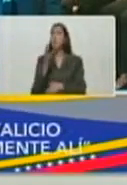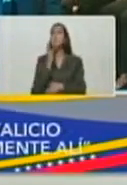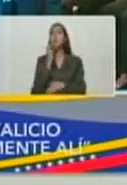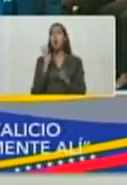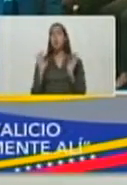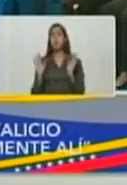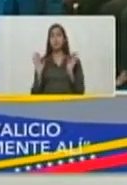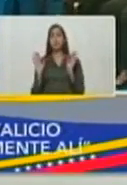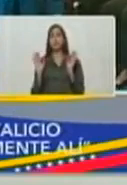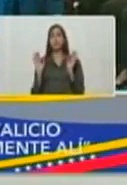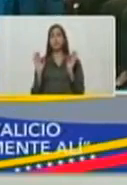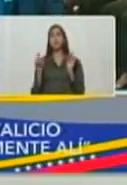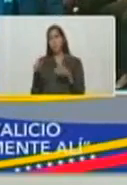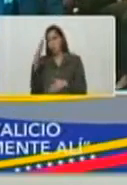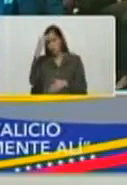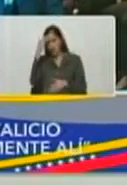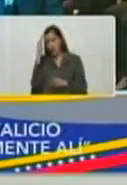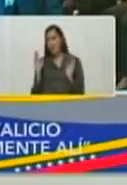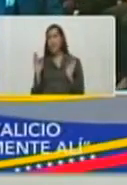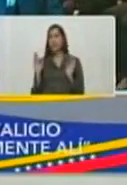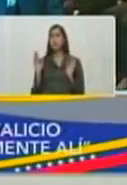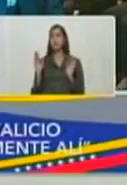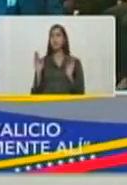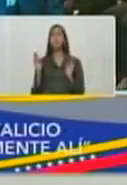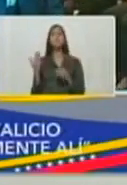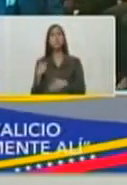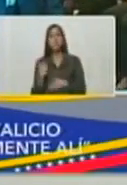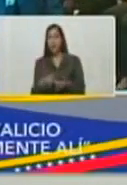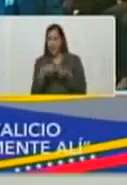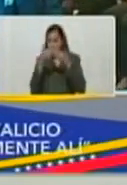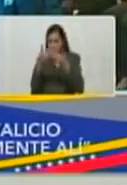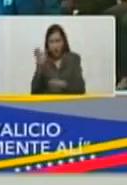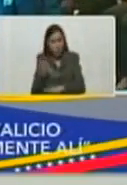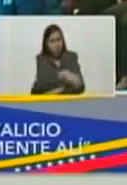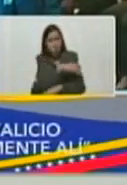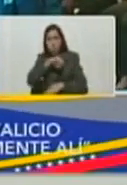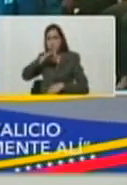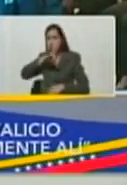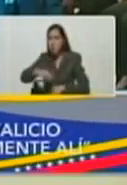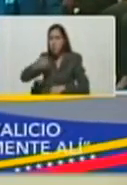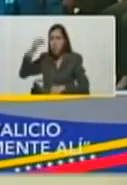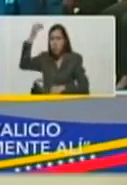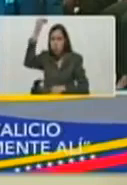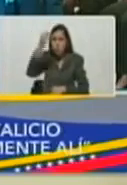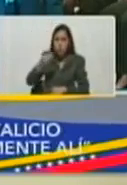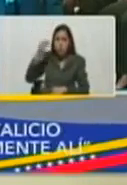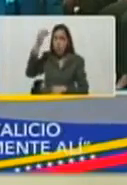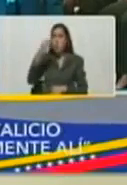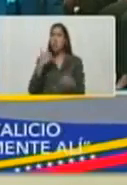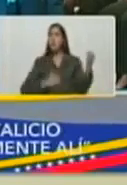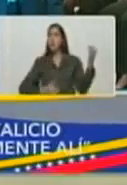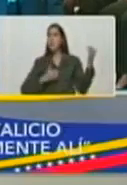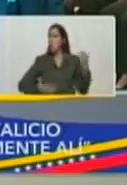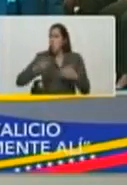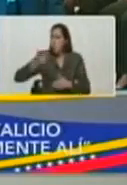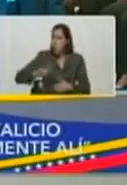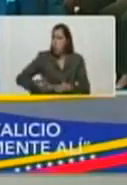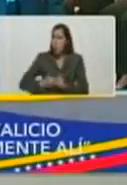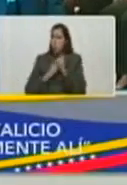para que vos sepáis, hay que llevar el canto, la historia, el pensamiento de Ali, que era un pensador,